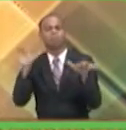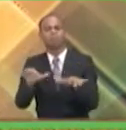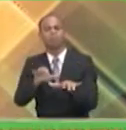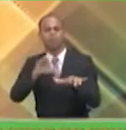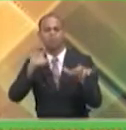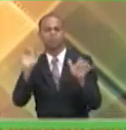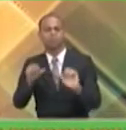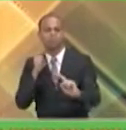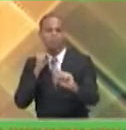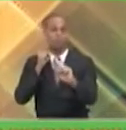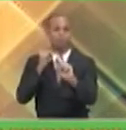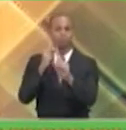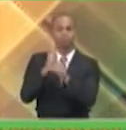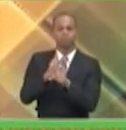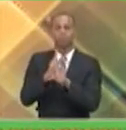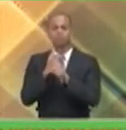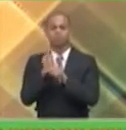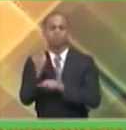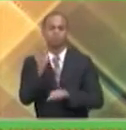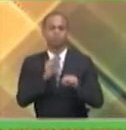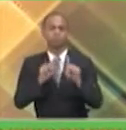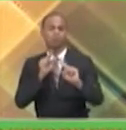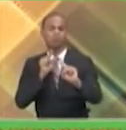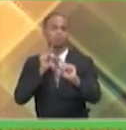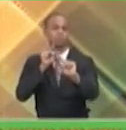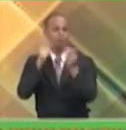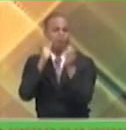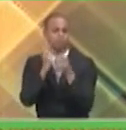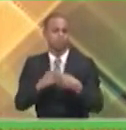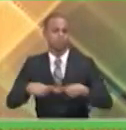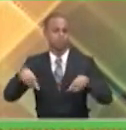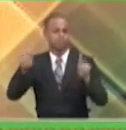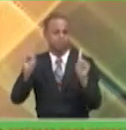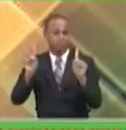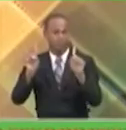todo obra para bien,